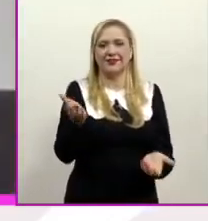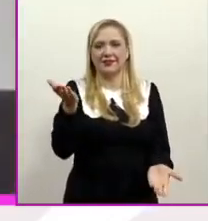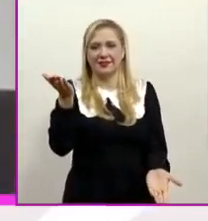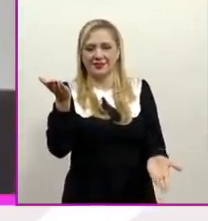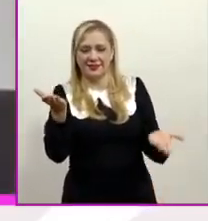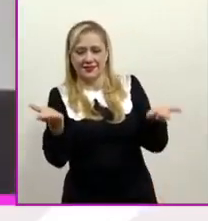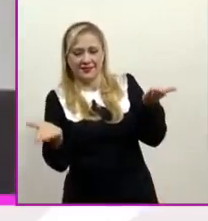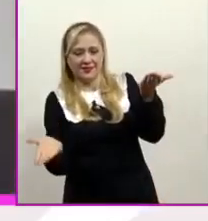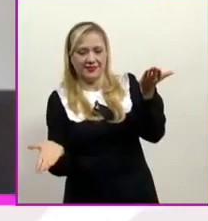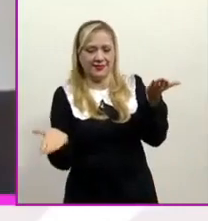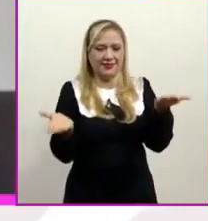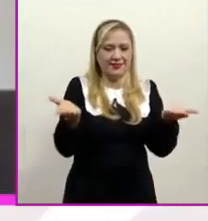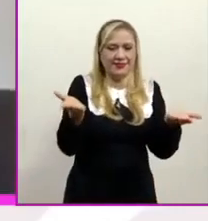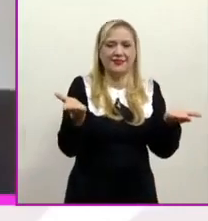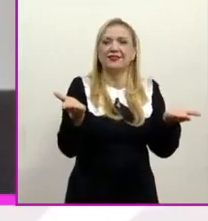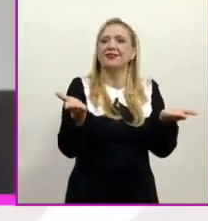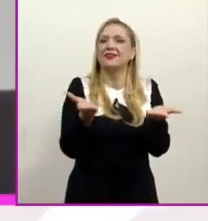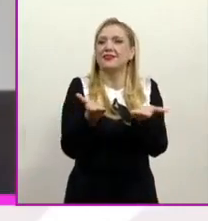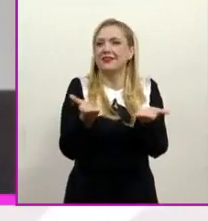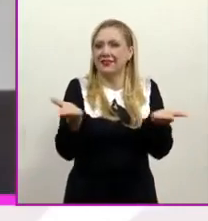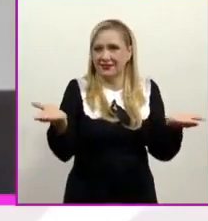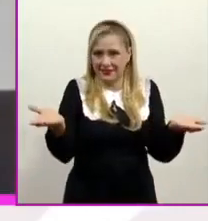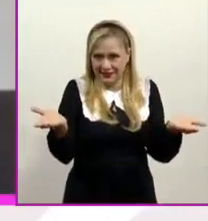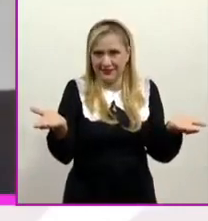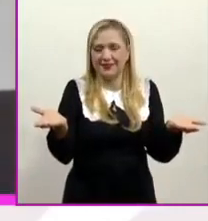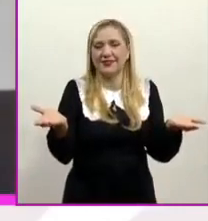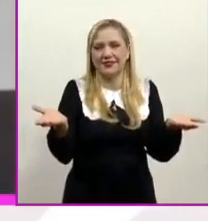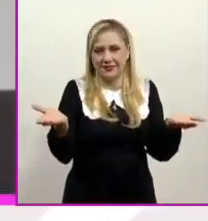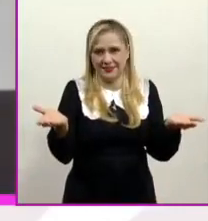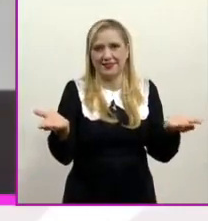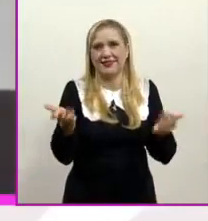acciones conscientes para equilibrar la balanza,